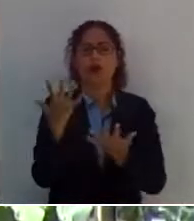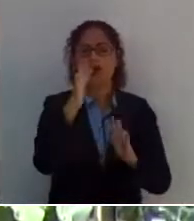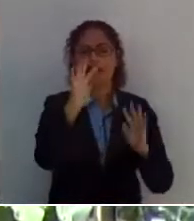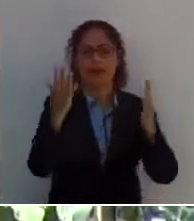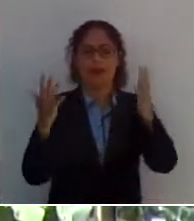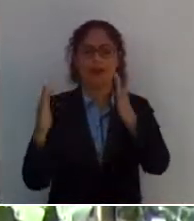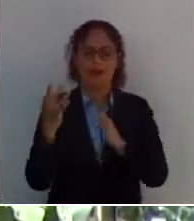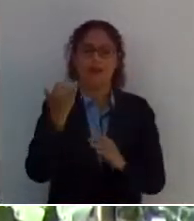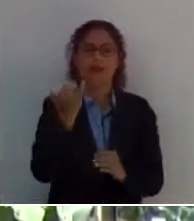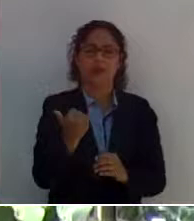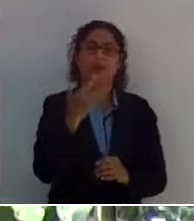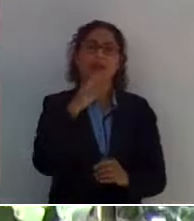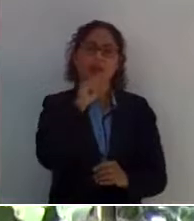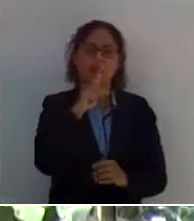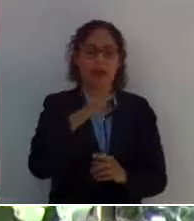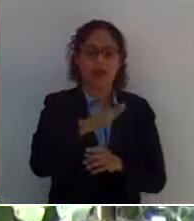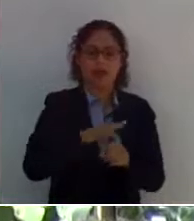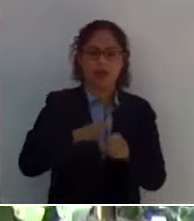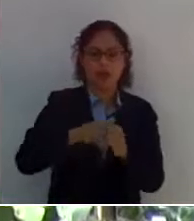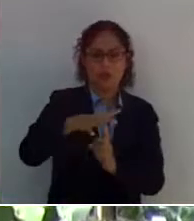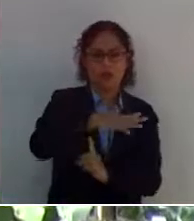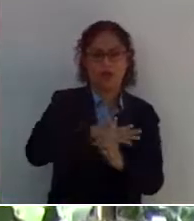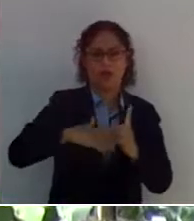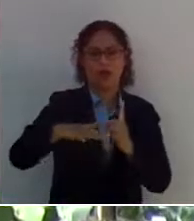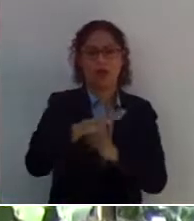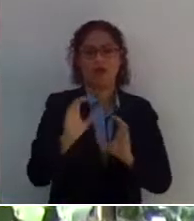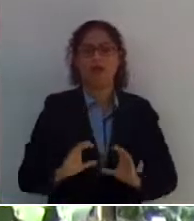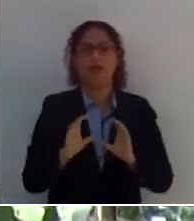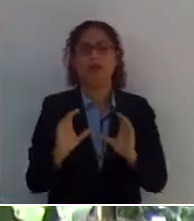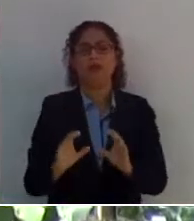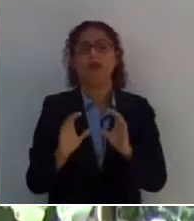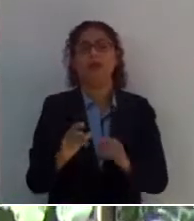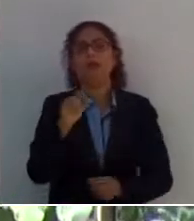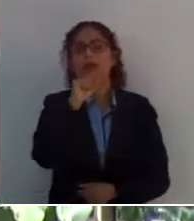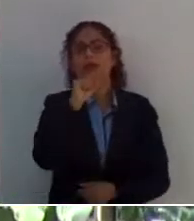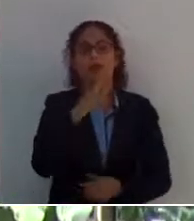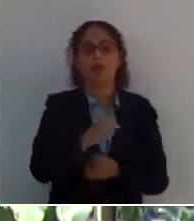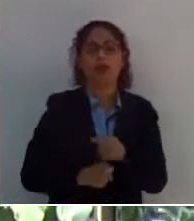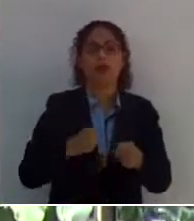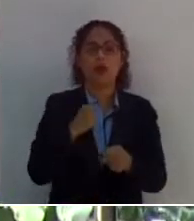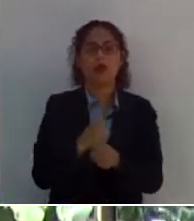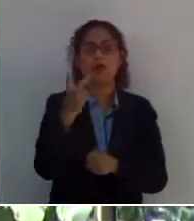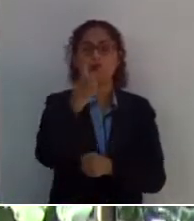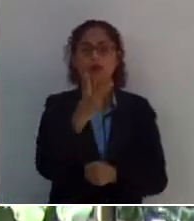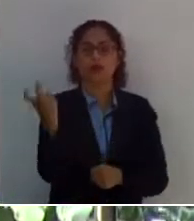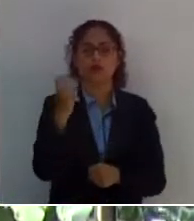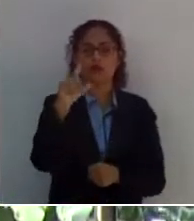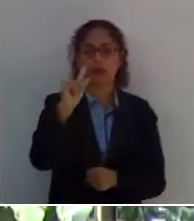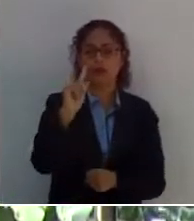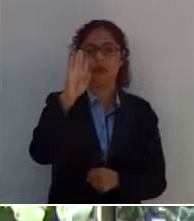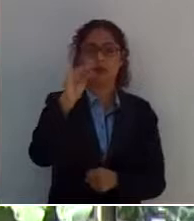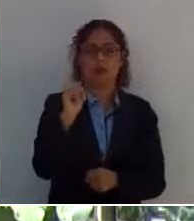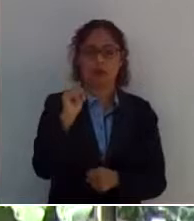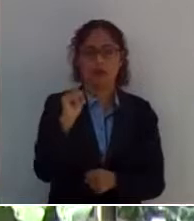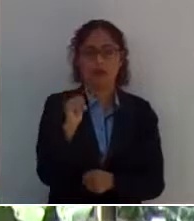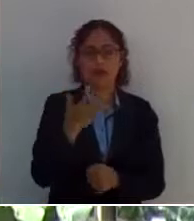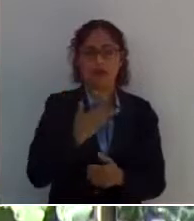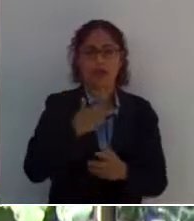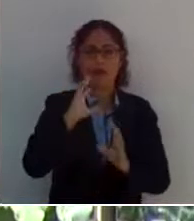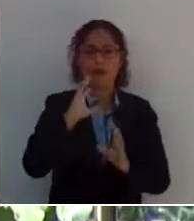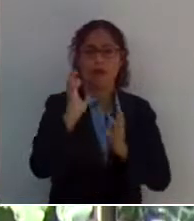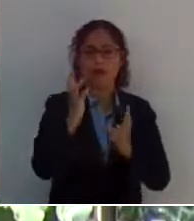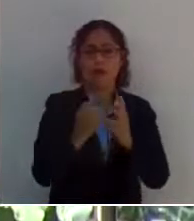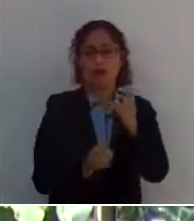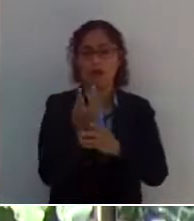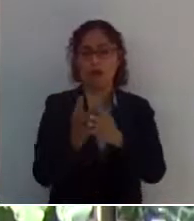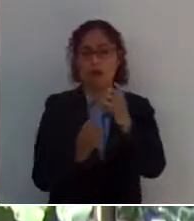recursos naturales. De igual forma, este año se entregaron 279 nuevas patrullas a